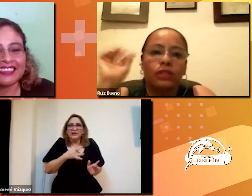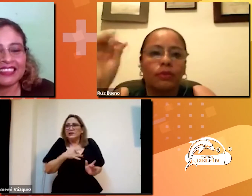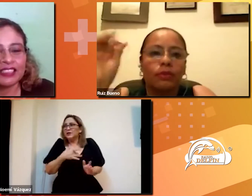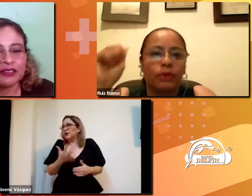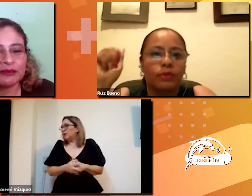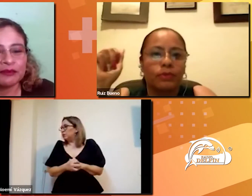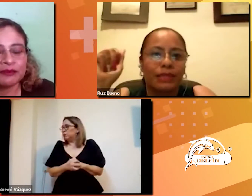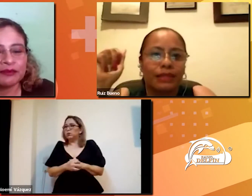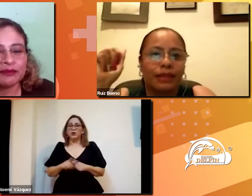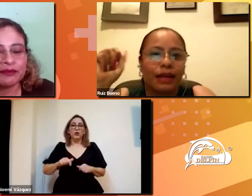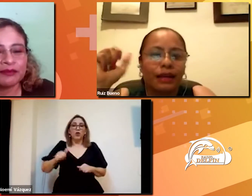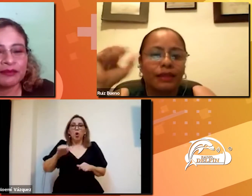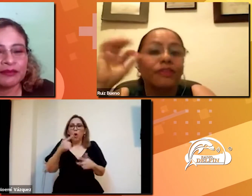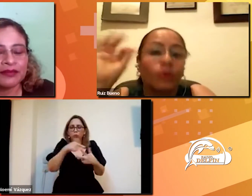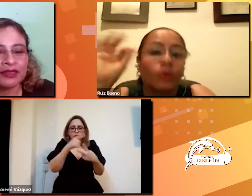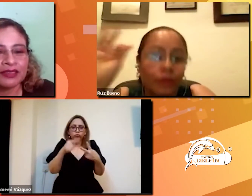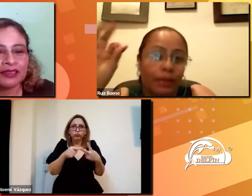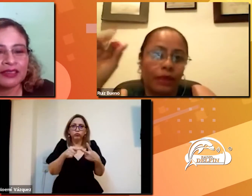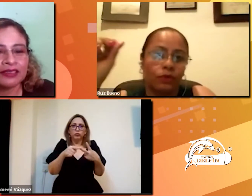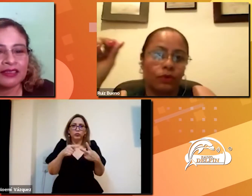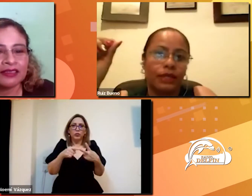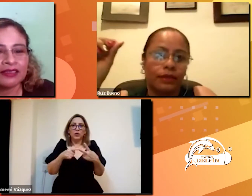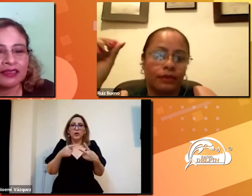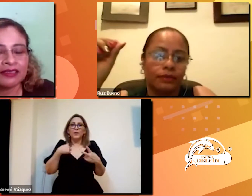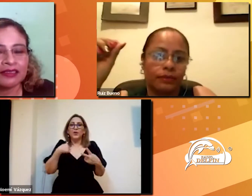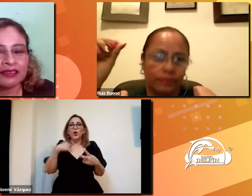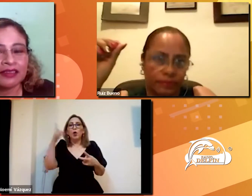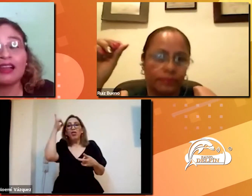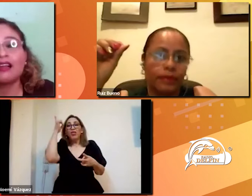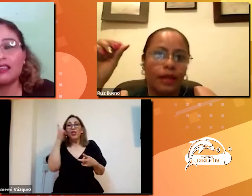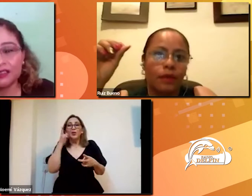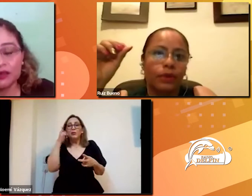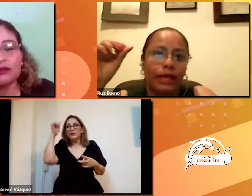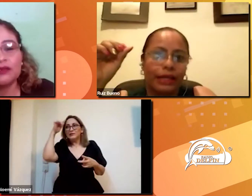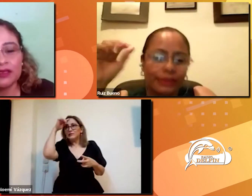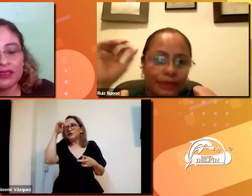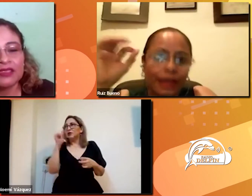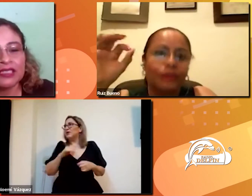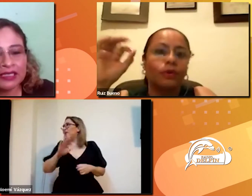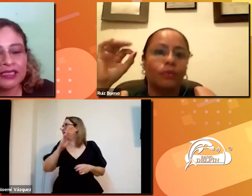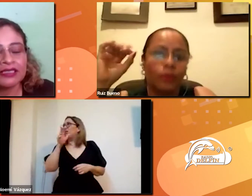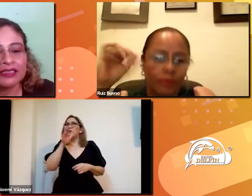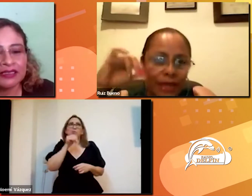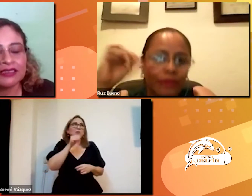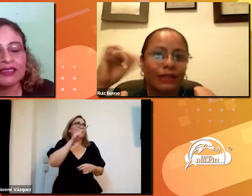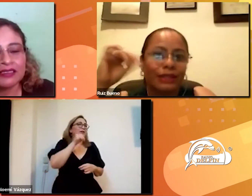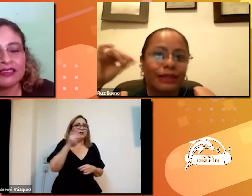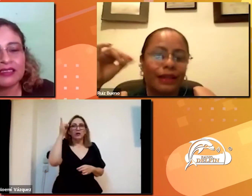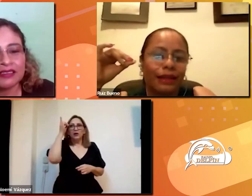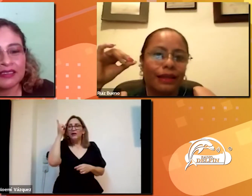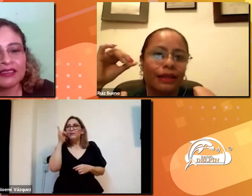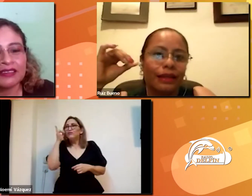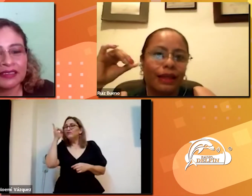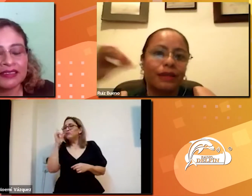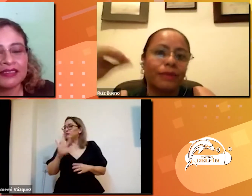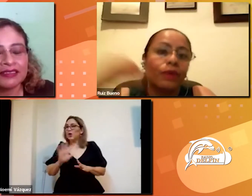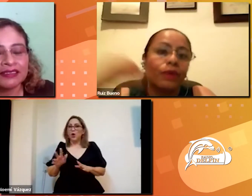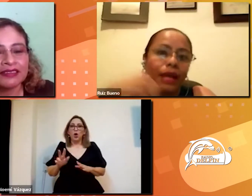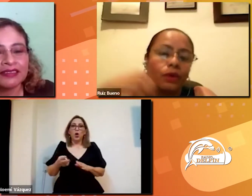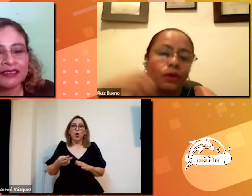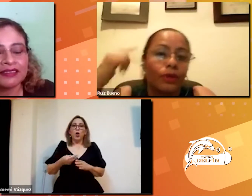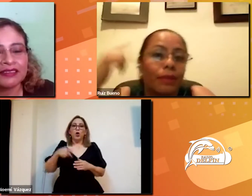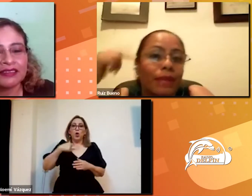¿Qué otro síntoma podemos presentar? Dificultad para dormir, porque es tanto el movimiento que se tiene a